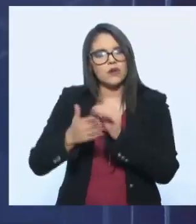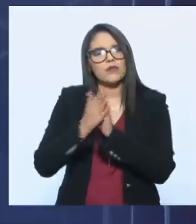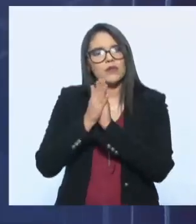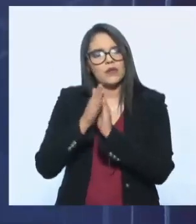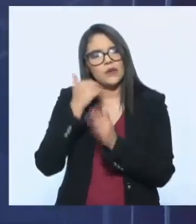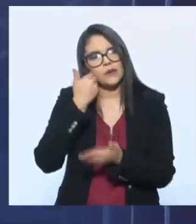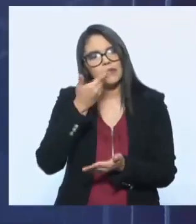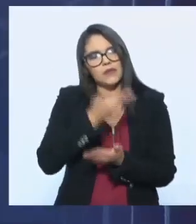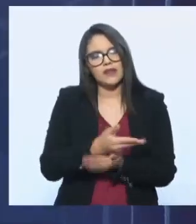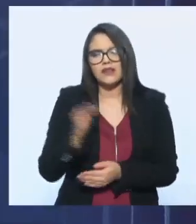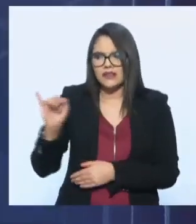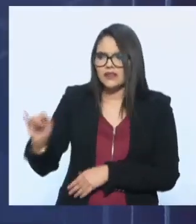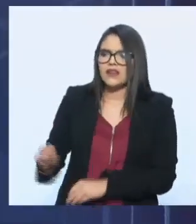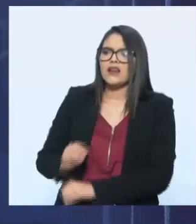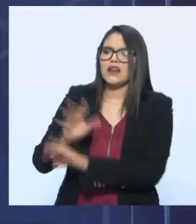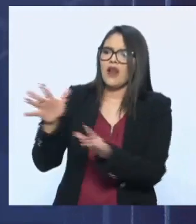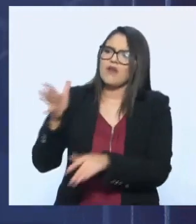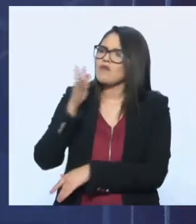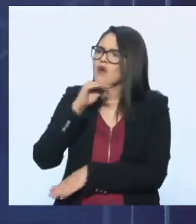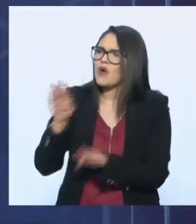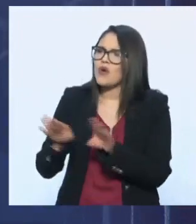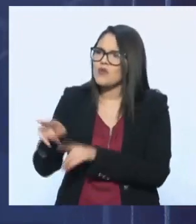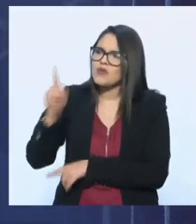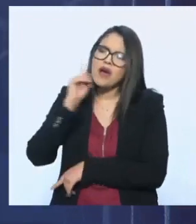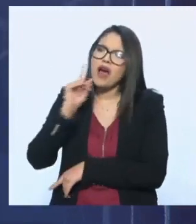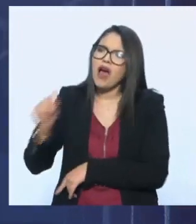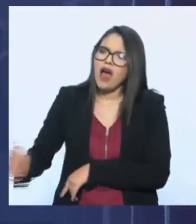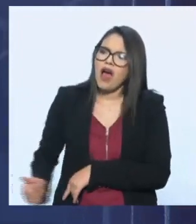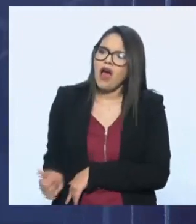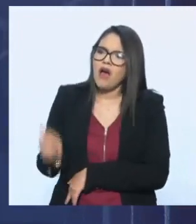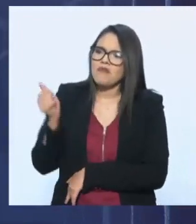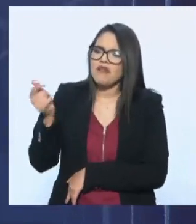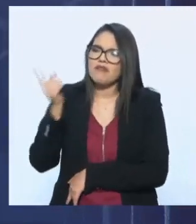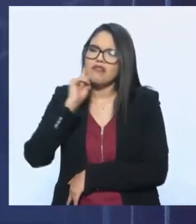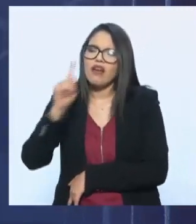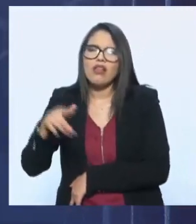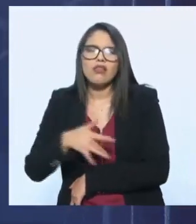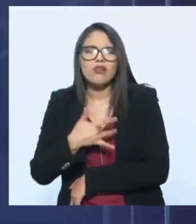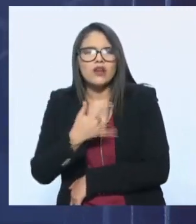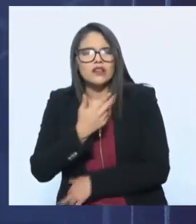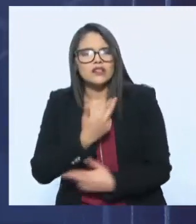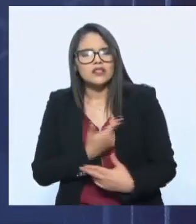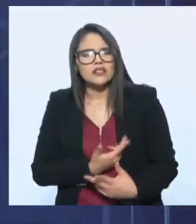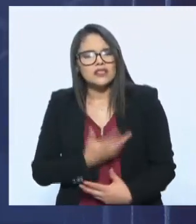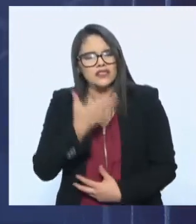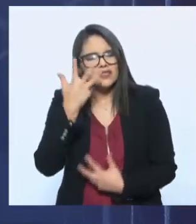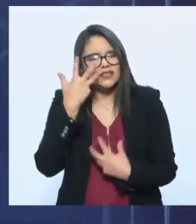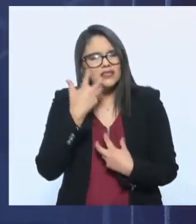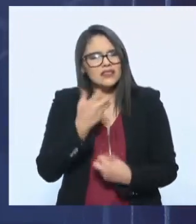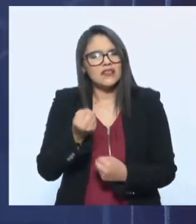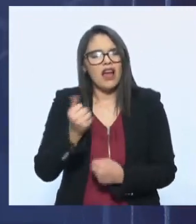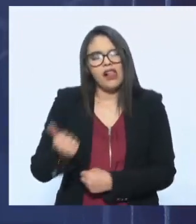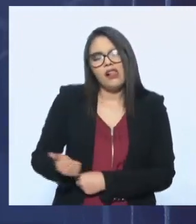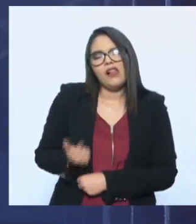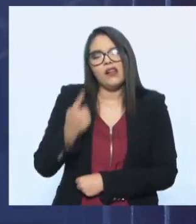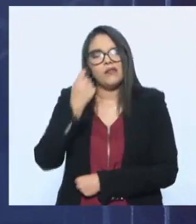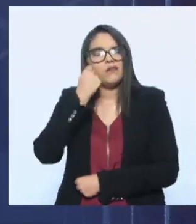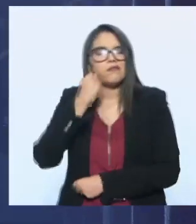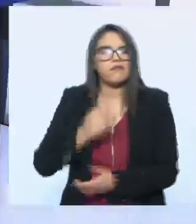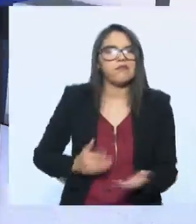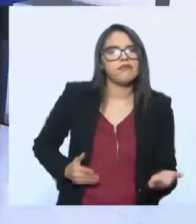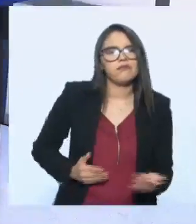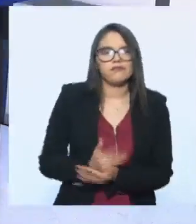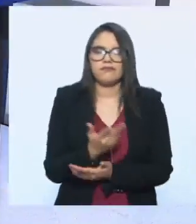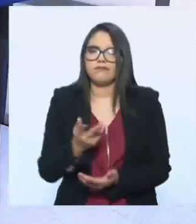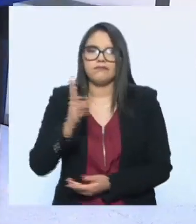mujeres, aprovechándose del dolor, porque detrás de cada grito de ayuda de una mujer hay una historia de dolor profundo, y estas